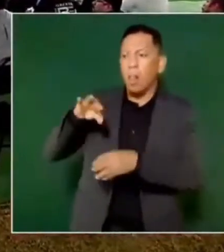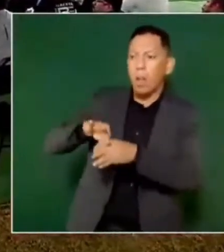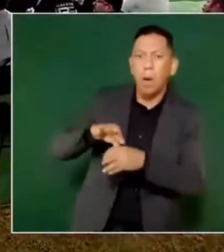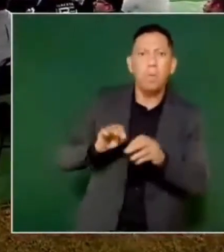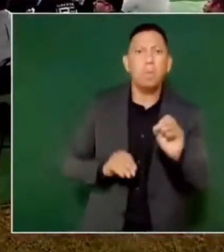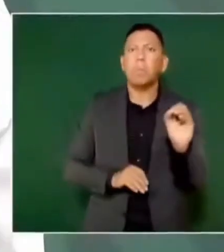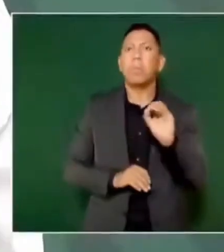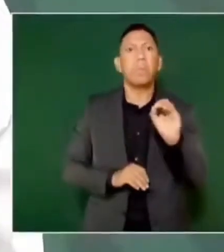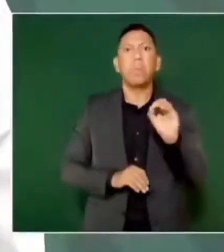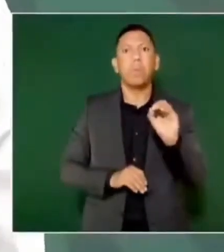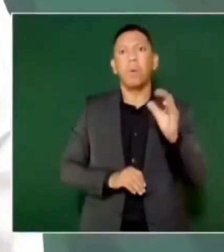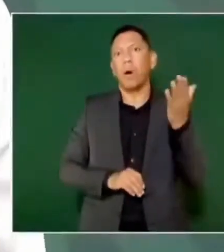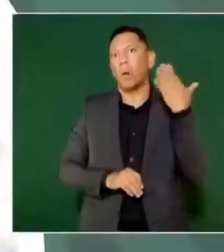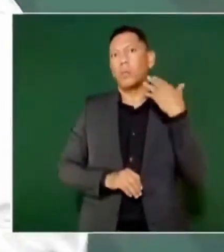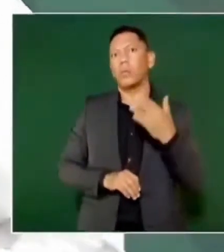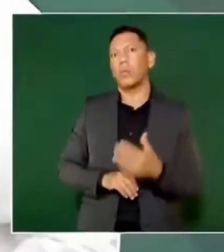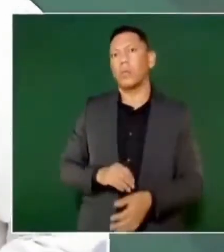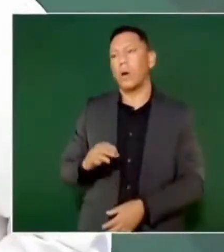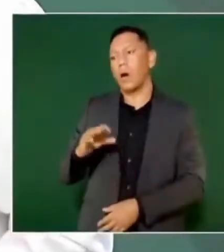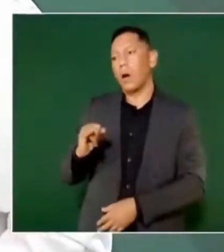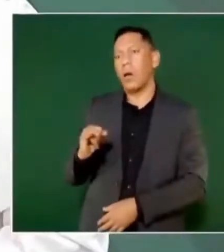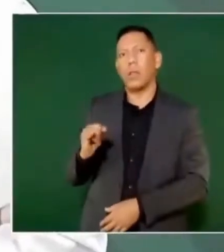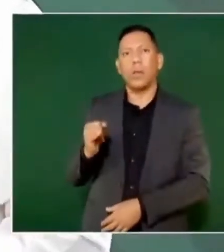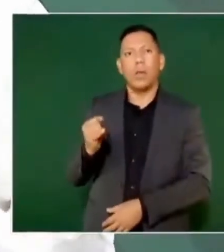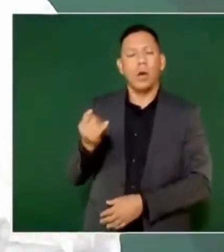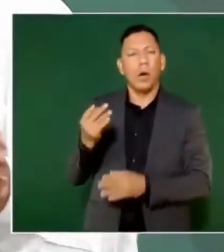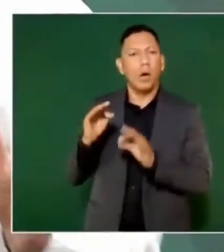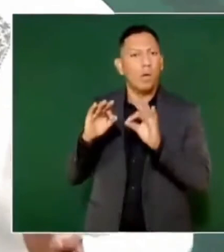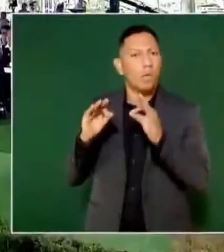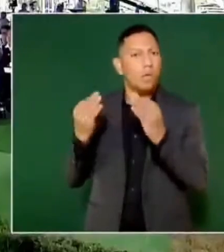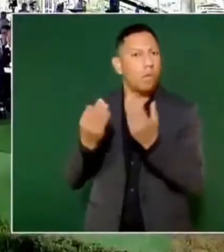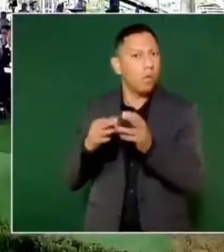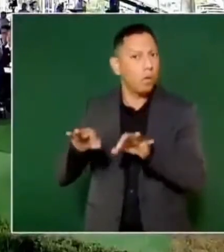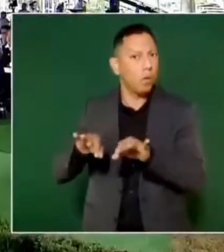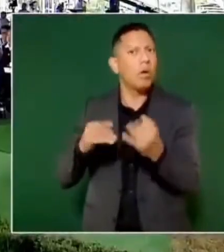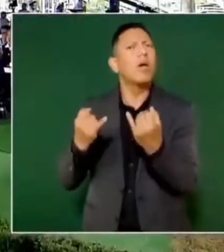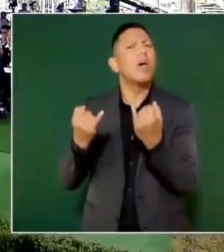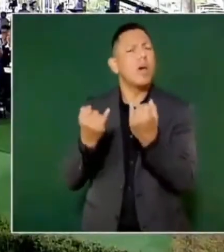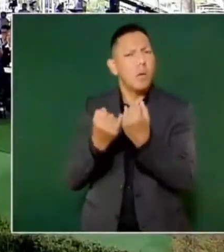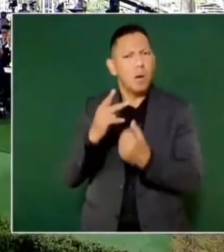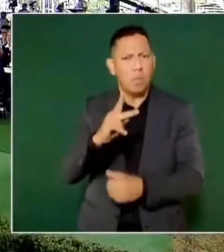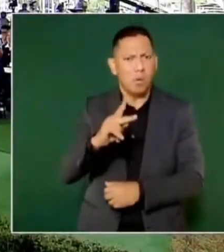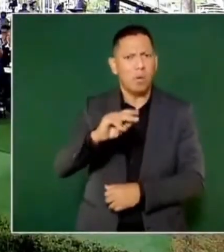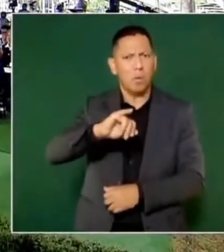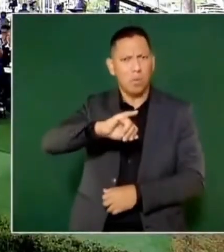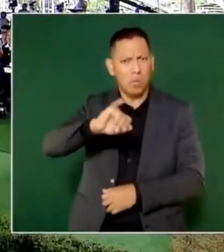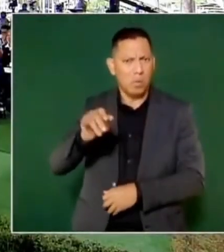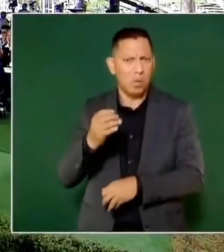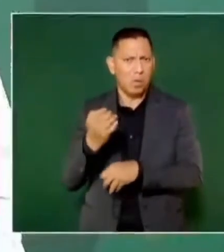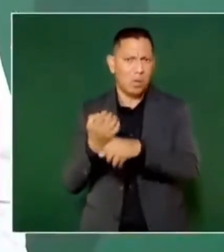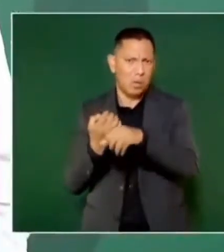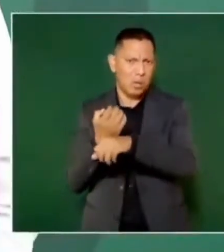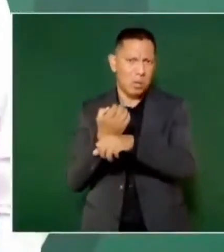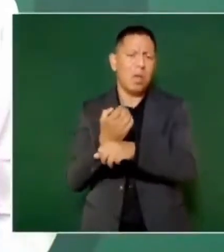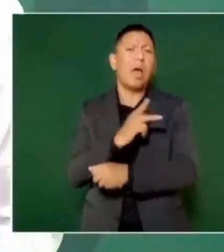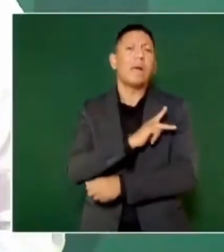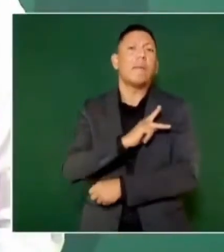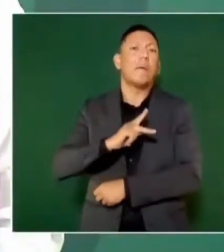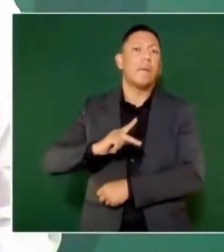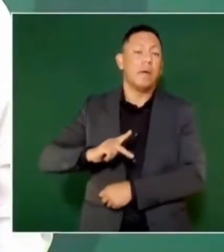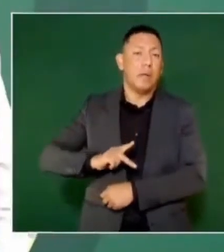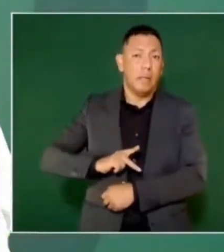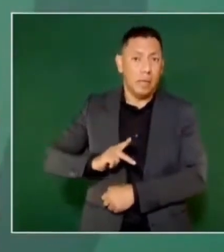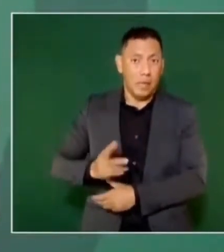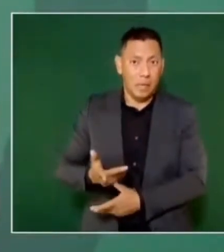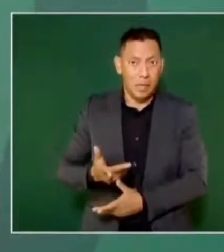Esa era la regla. Incluía también al Poder Judicial. El presidente ponía a